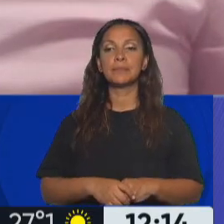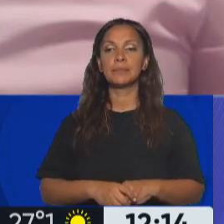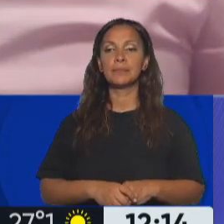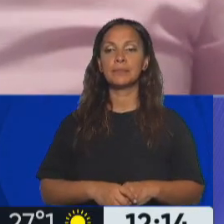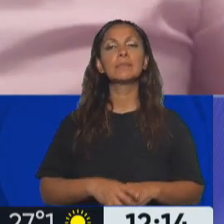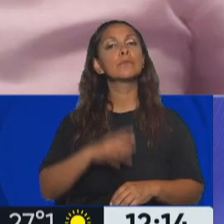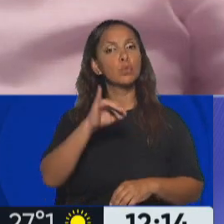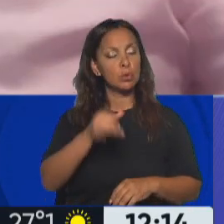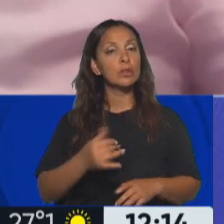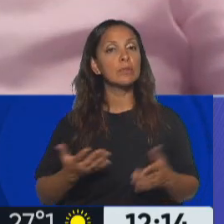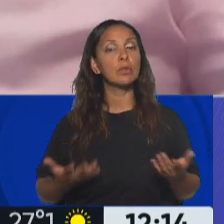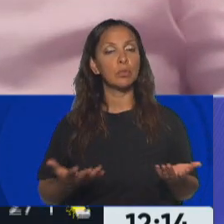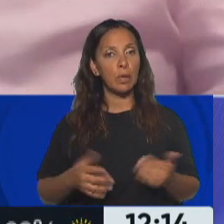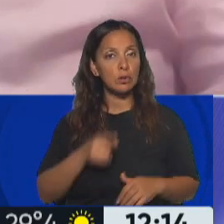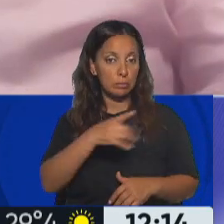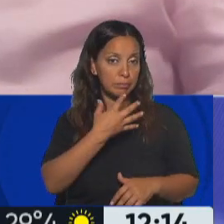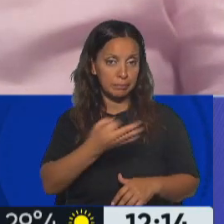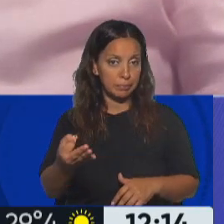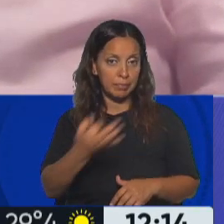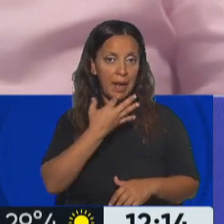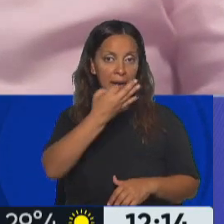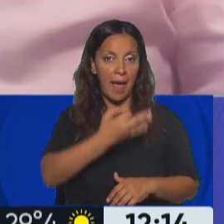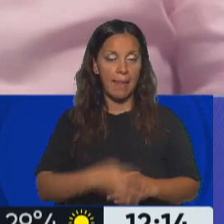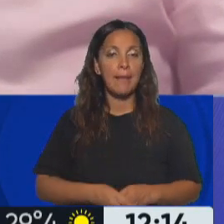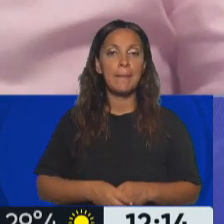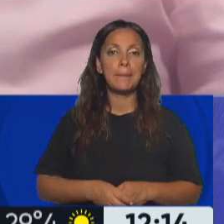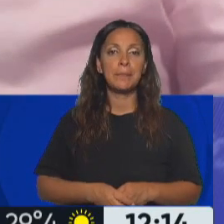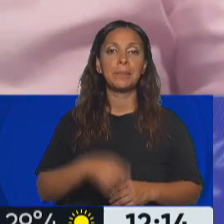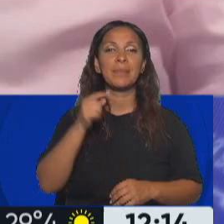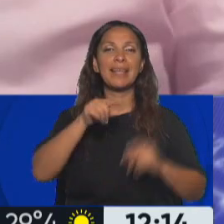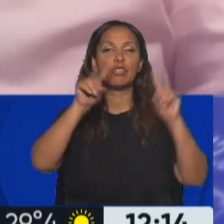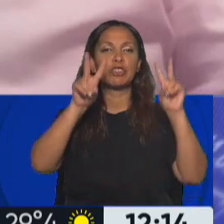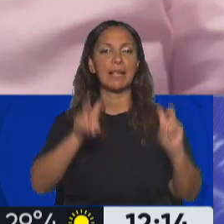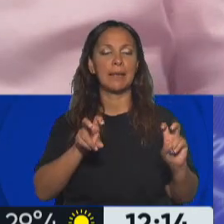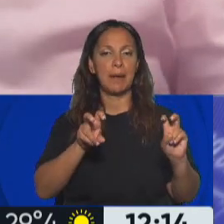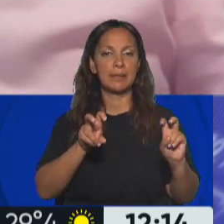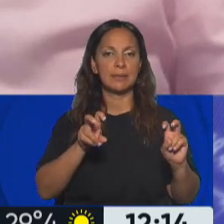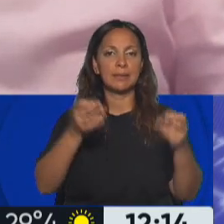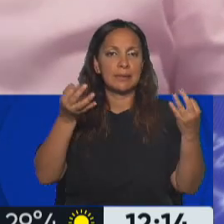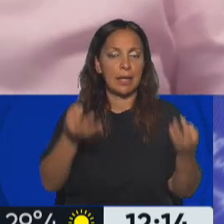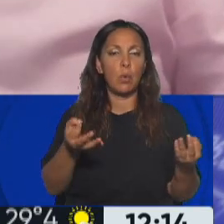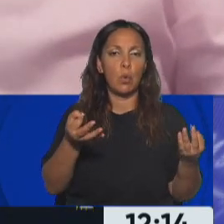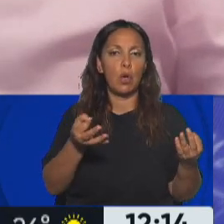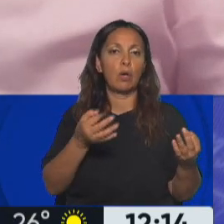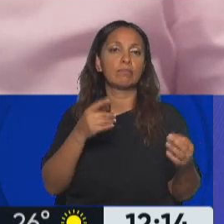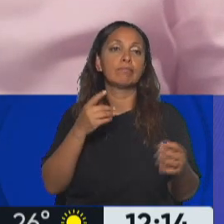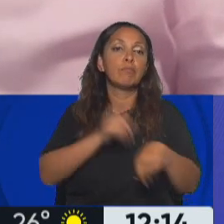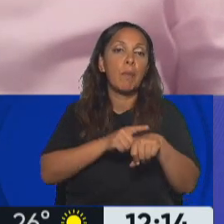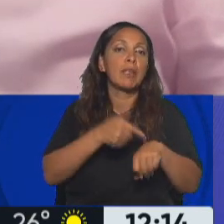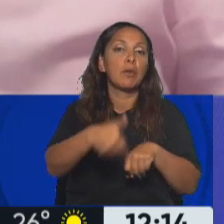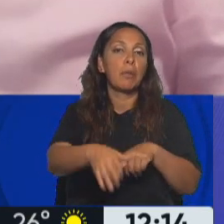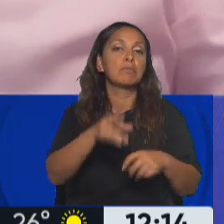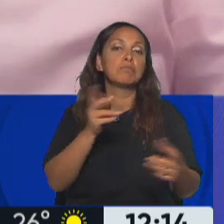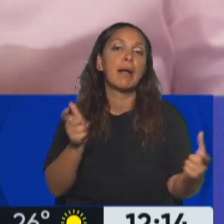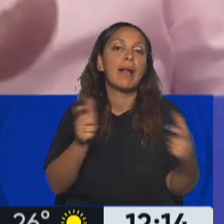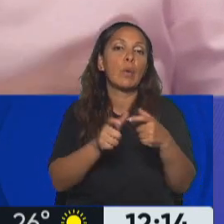Por supuesto, eso es una realidad, esos son temas también que seguramente en diálogo con el ministro profundizaremos